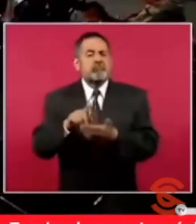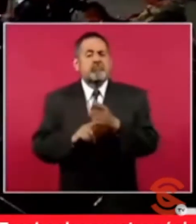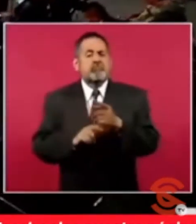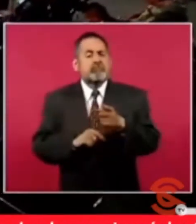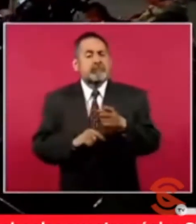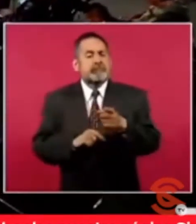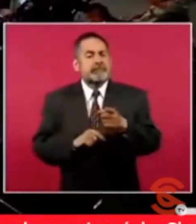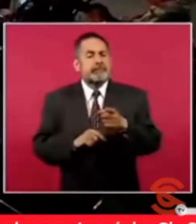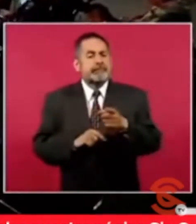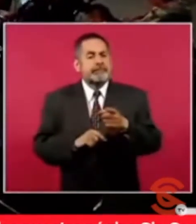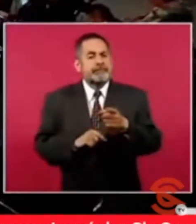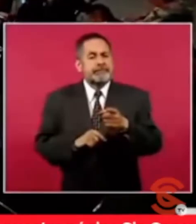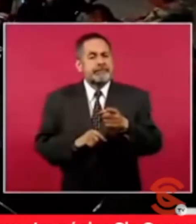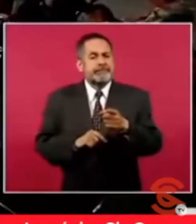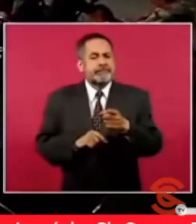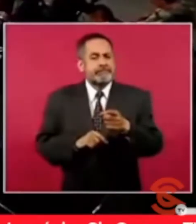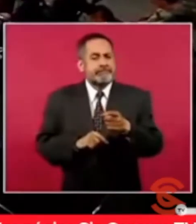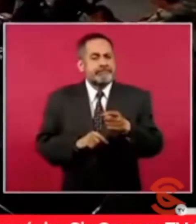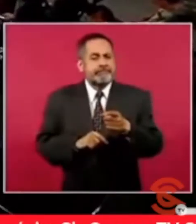sobre